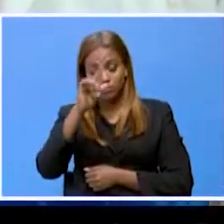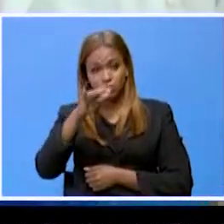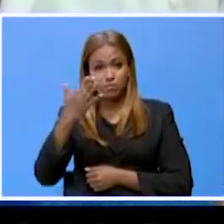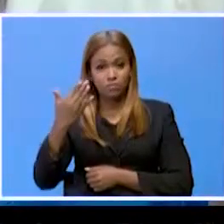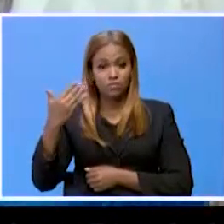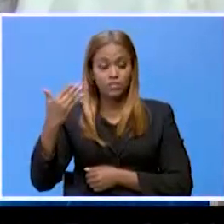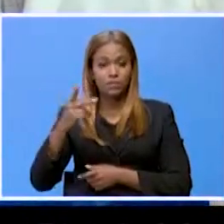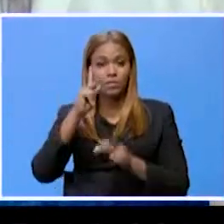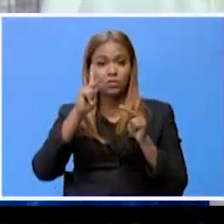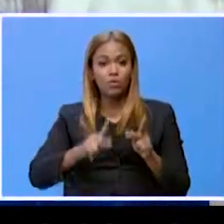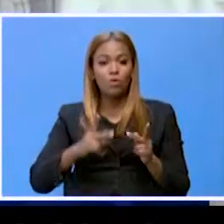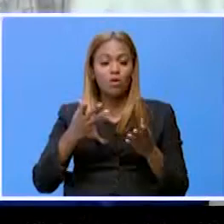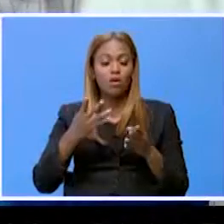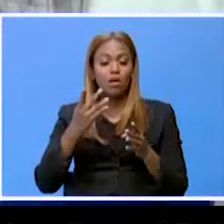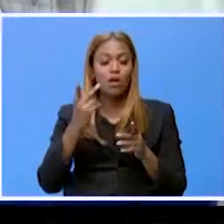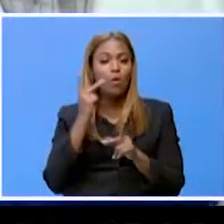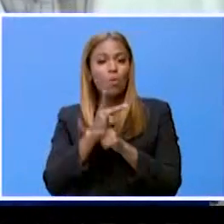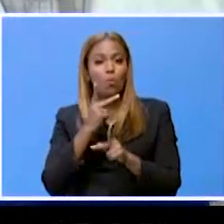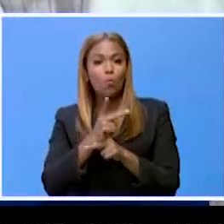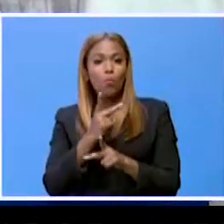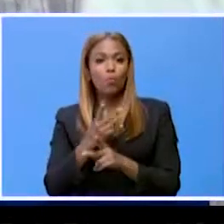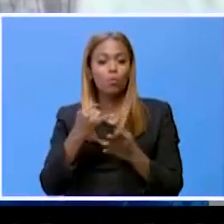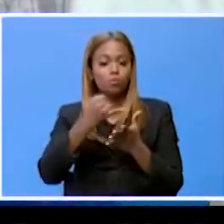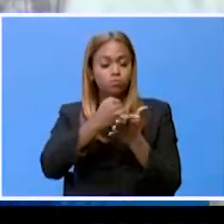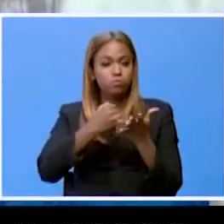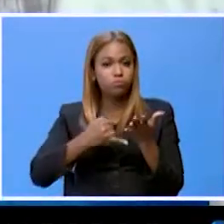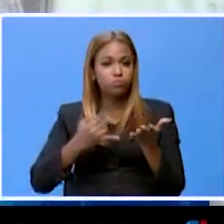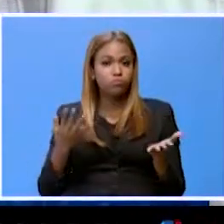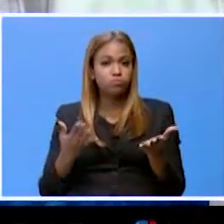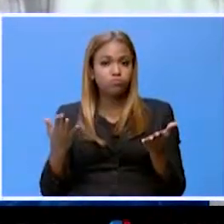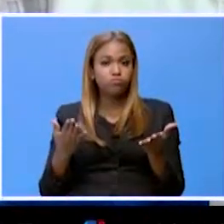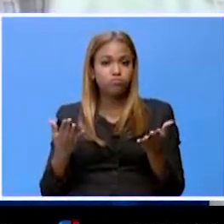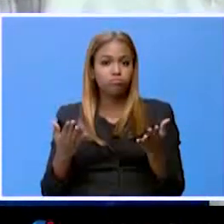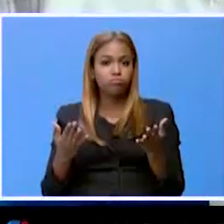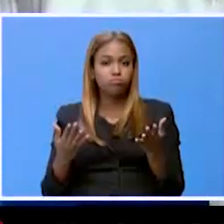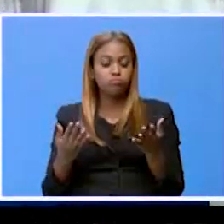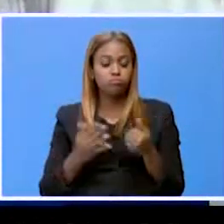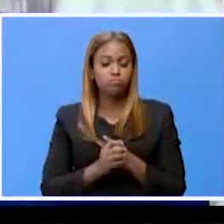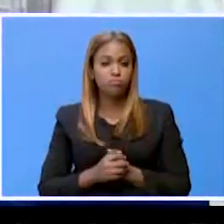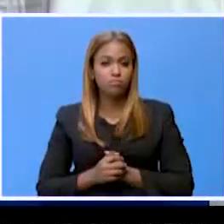generales, ortopedas, cirujanos, maxilofacial,